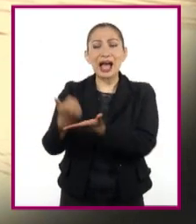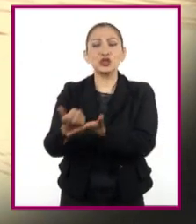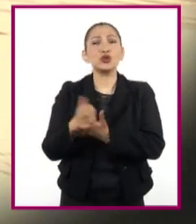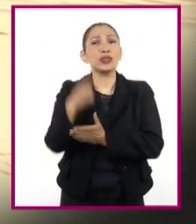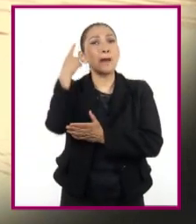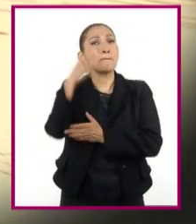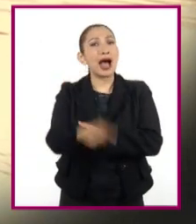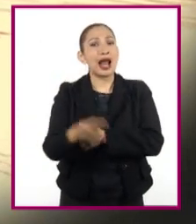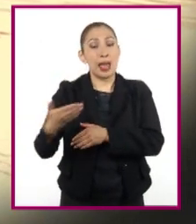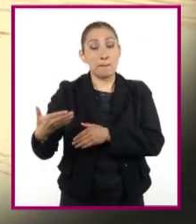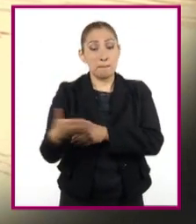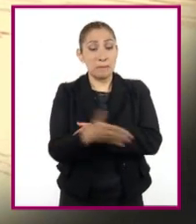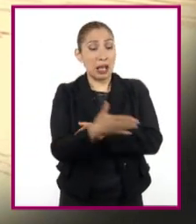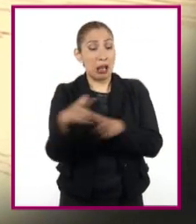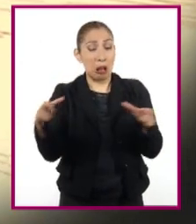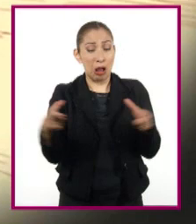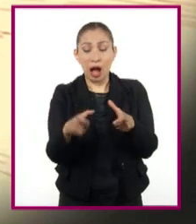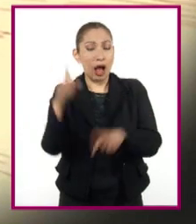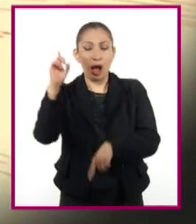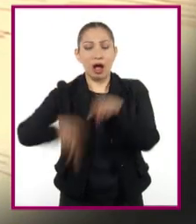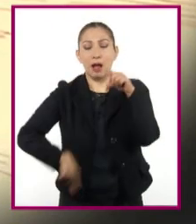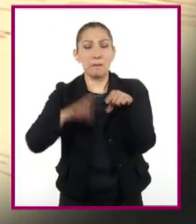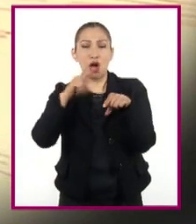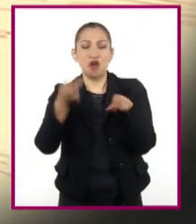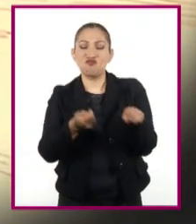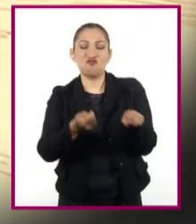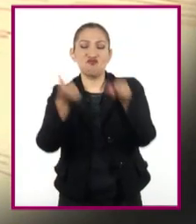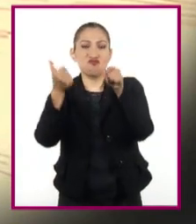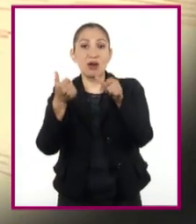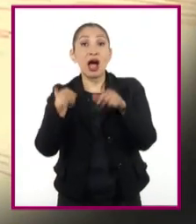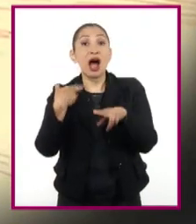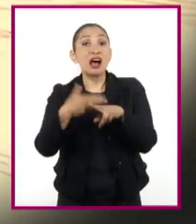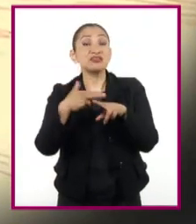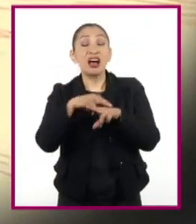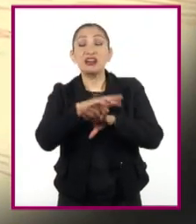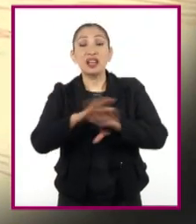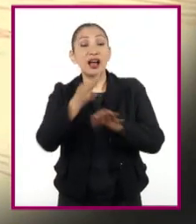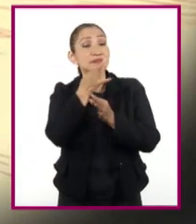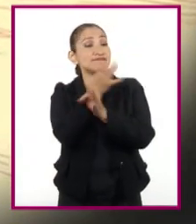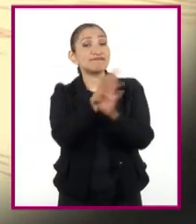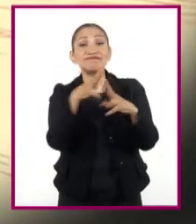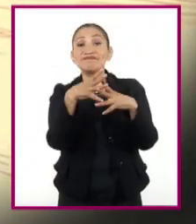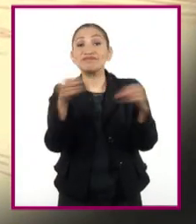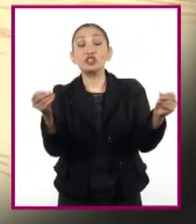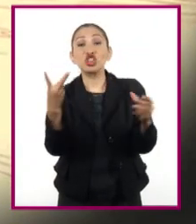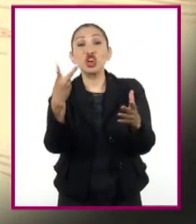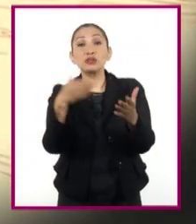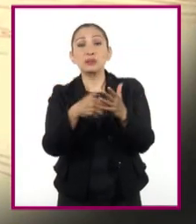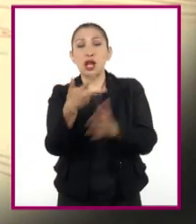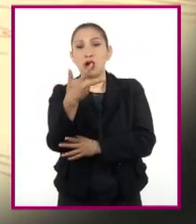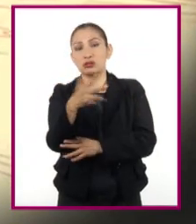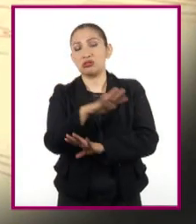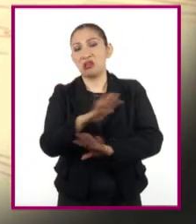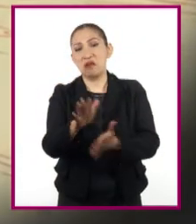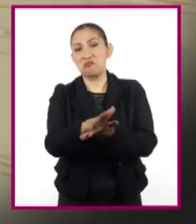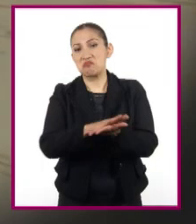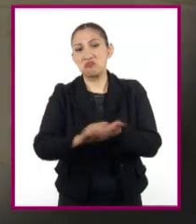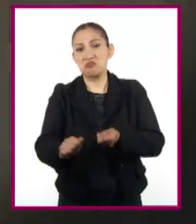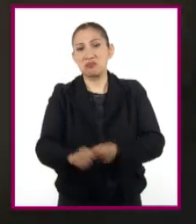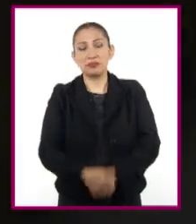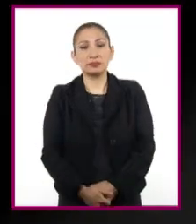grandes bancos de peces, se le eliminó de manera sistemática hasta que fue declarada extinta en 2008.